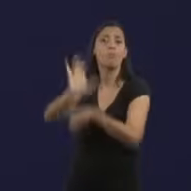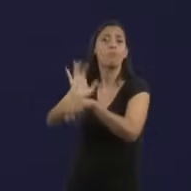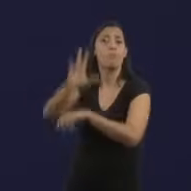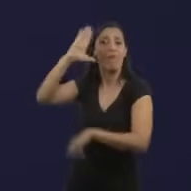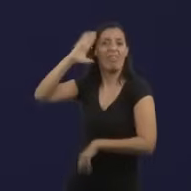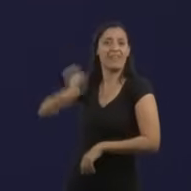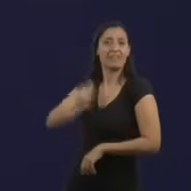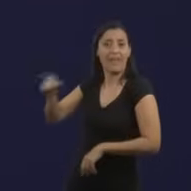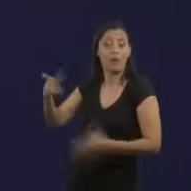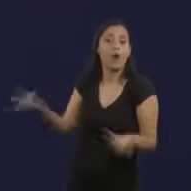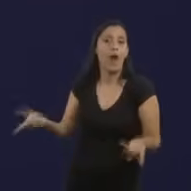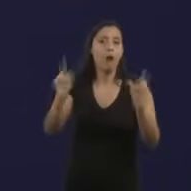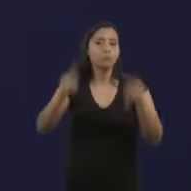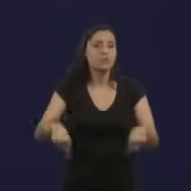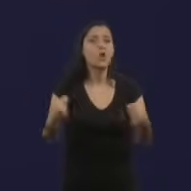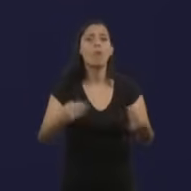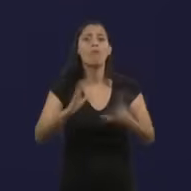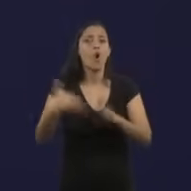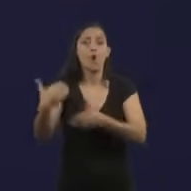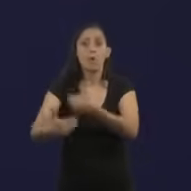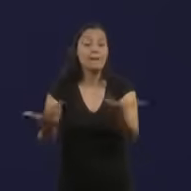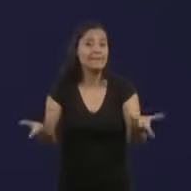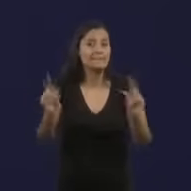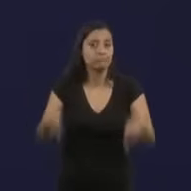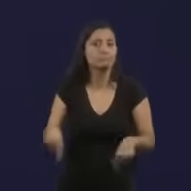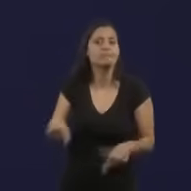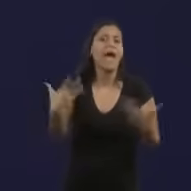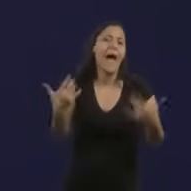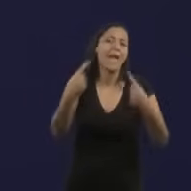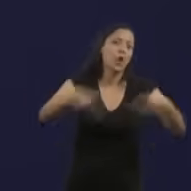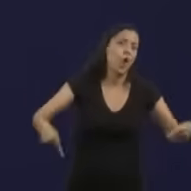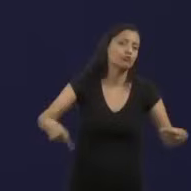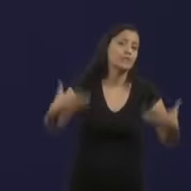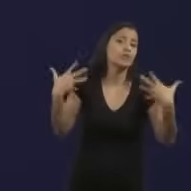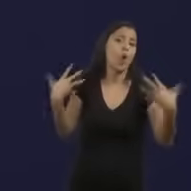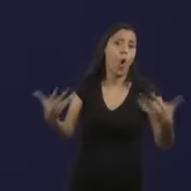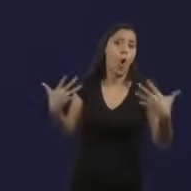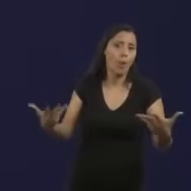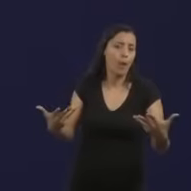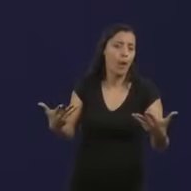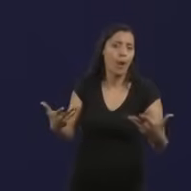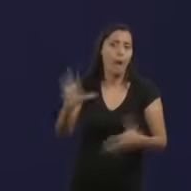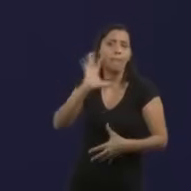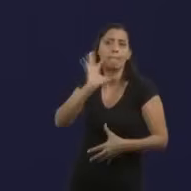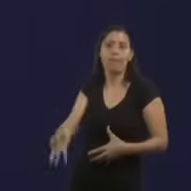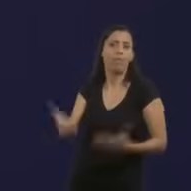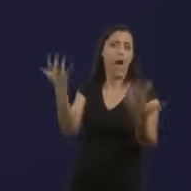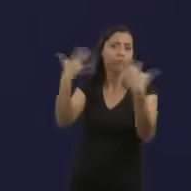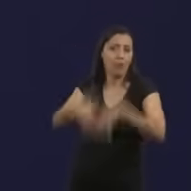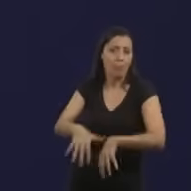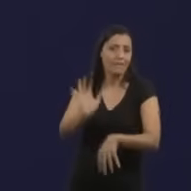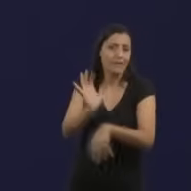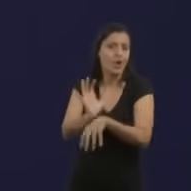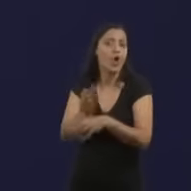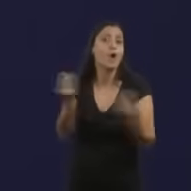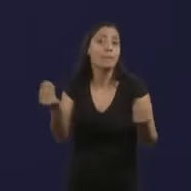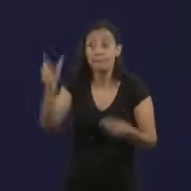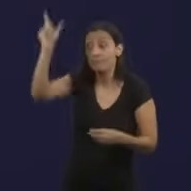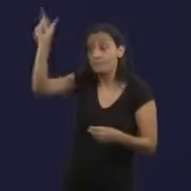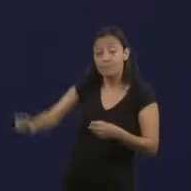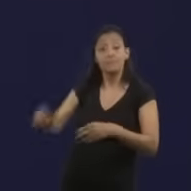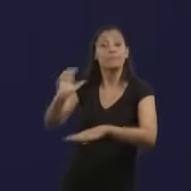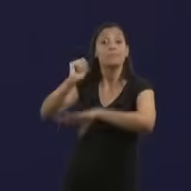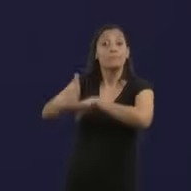a ir sucediendo a partir de lo obvio que es que efectivamente el el el dictador